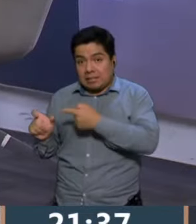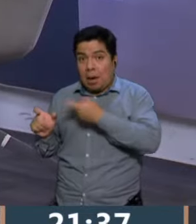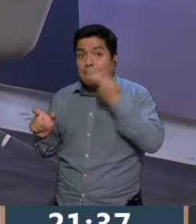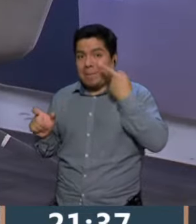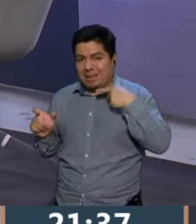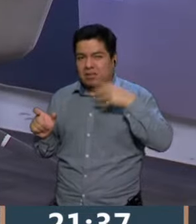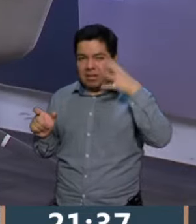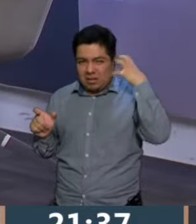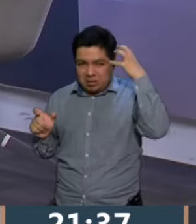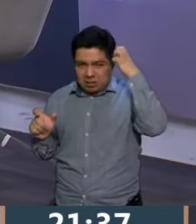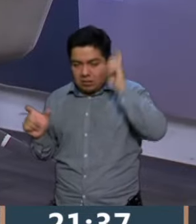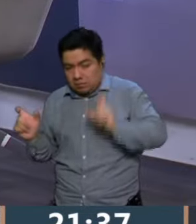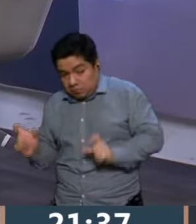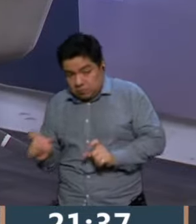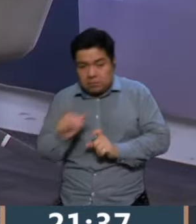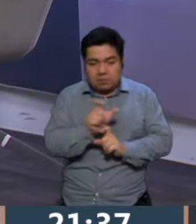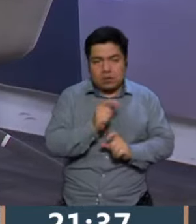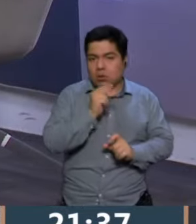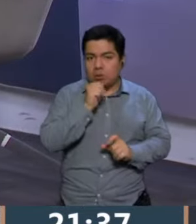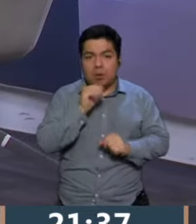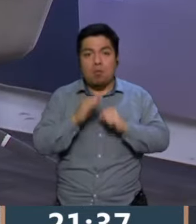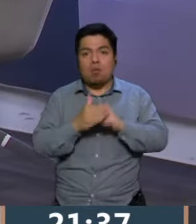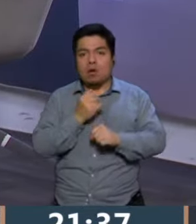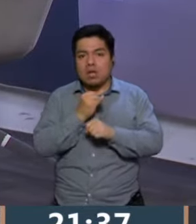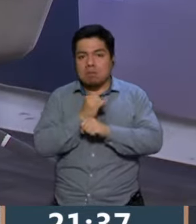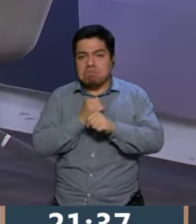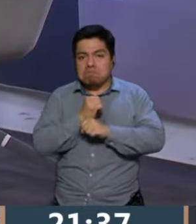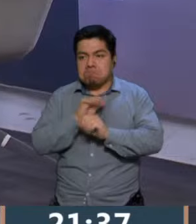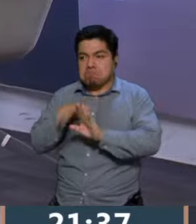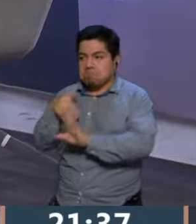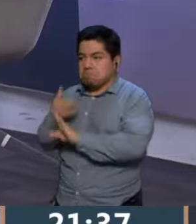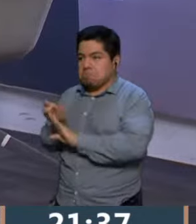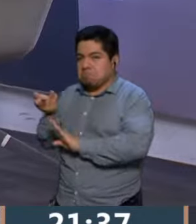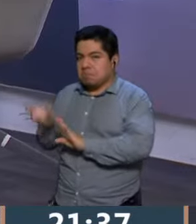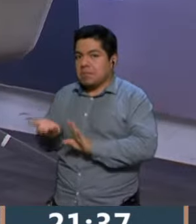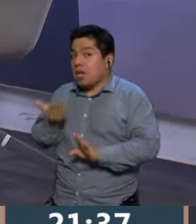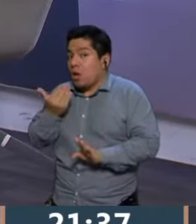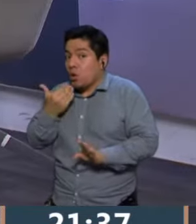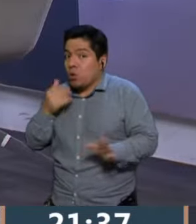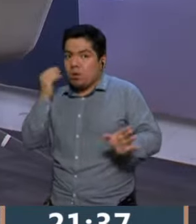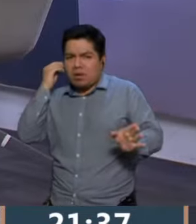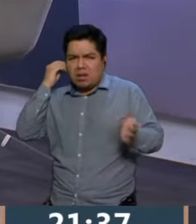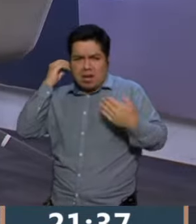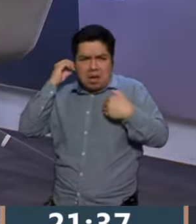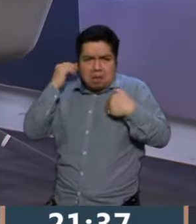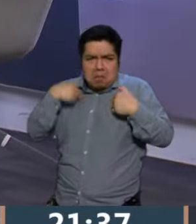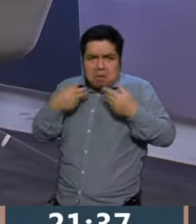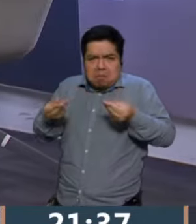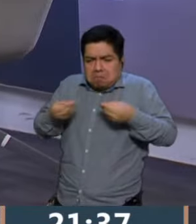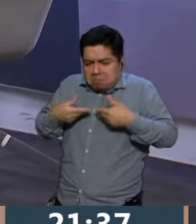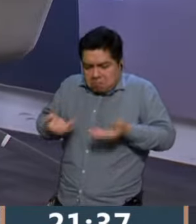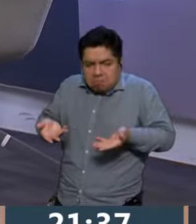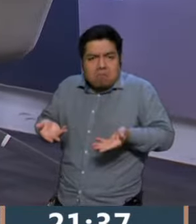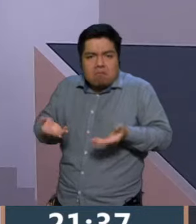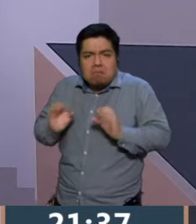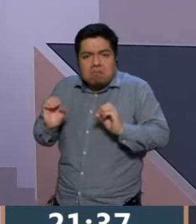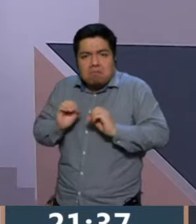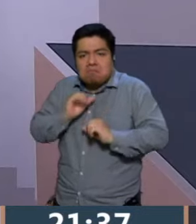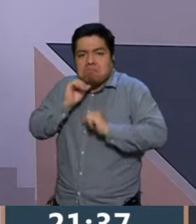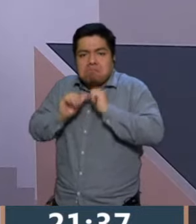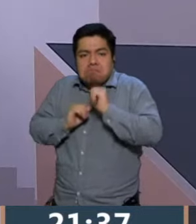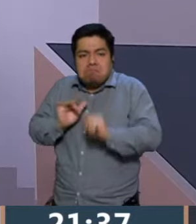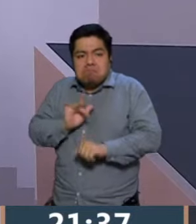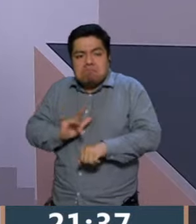directamente en la medida de que no hay una investigación en contra de ella, que así él lo haya señalado y dice, a mí no me han notificado de un emplazamiento y no tengo